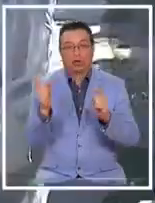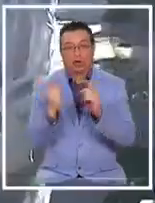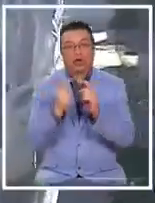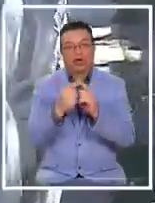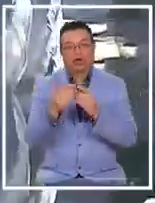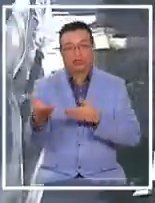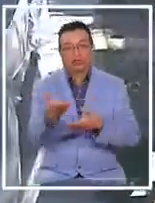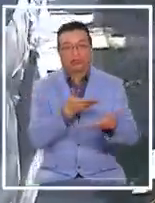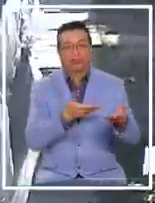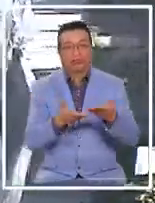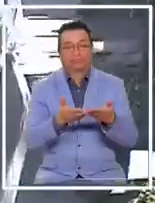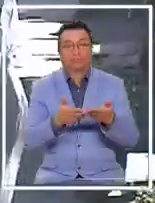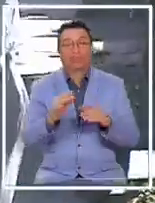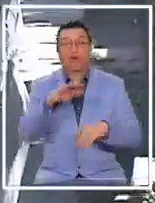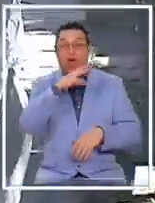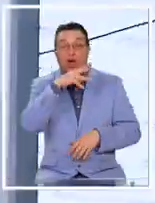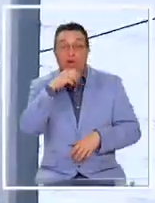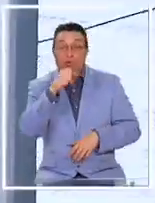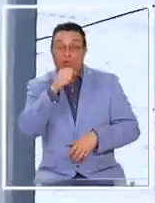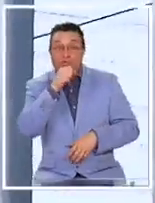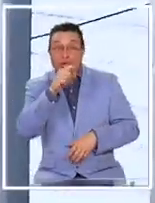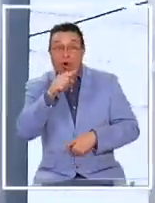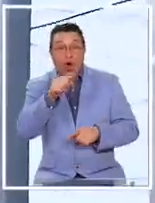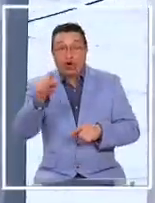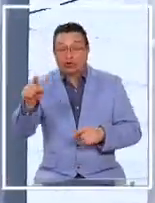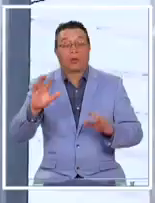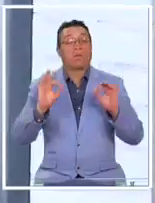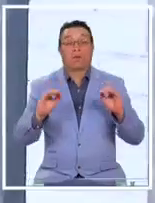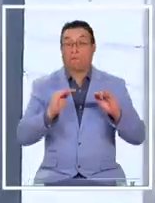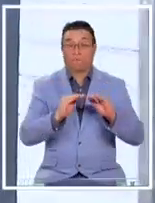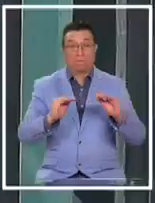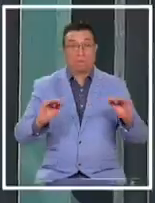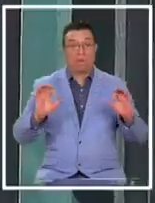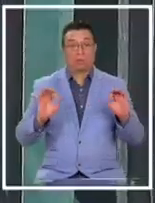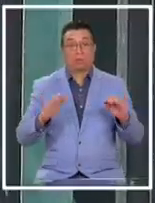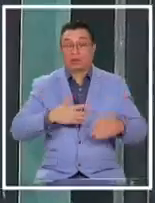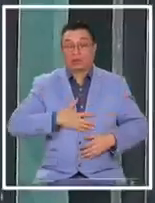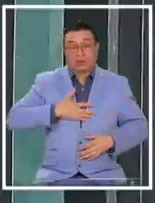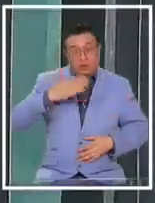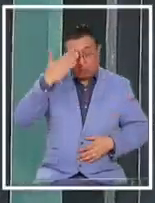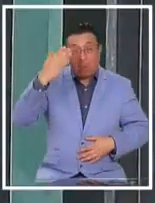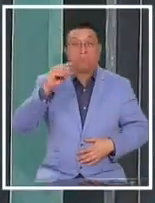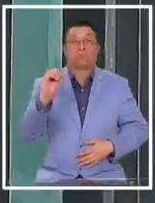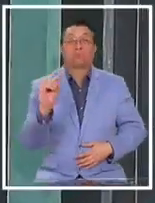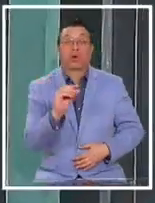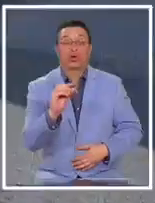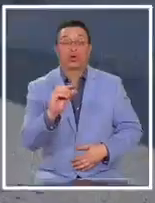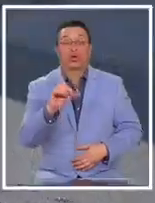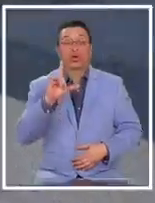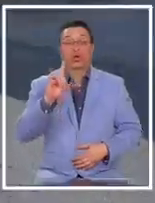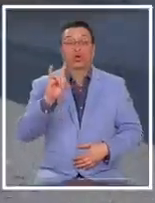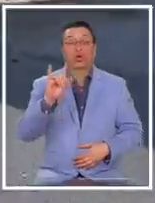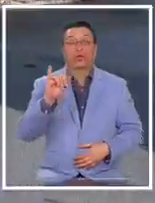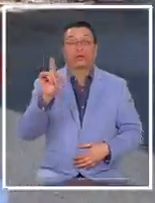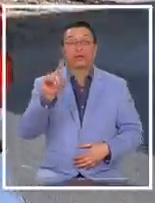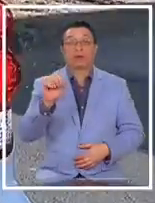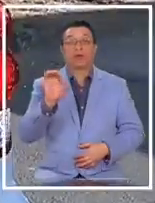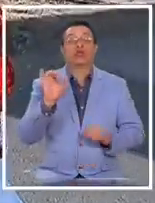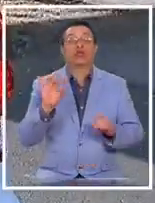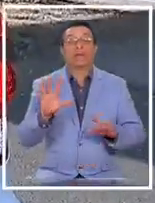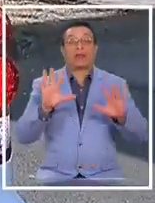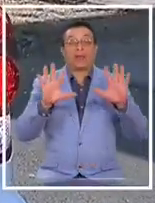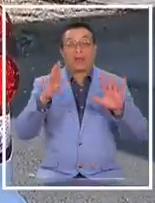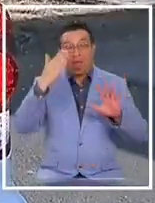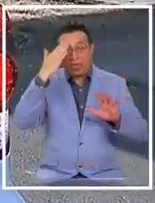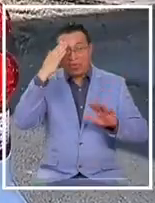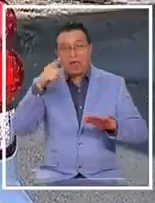estrecho. Del resto de los adultos mayores dicen que están estables, con pocos síntomas. Luisa solo alcanzó a estar 10